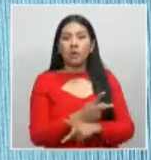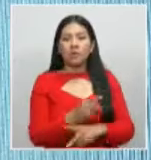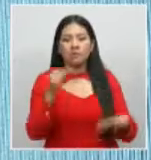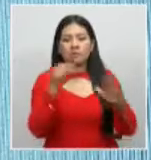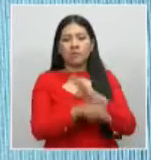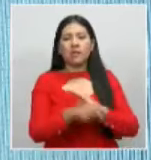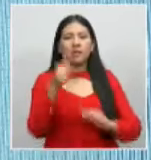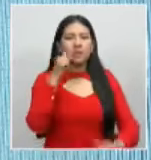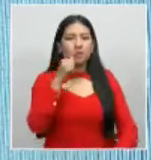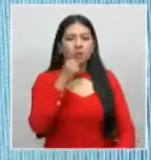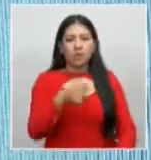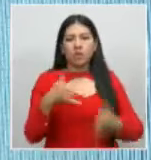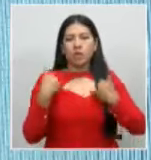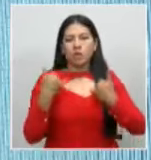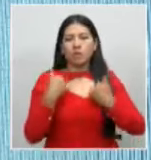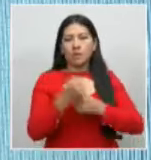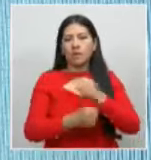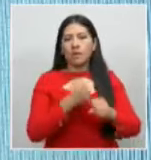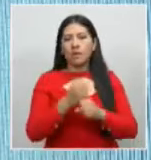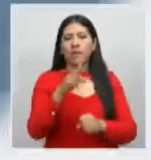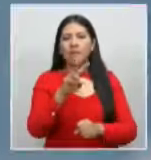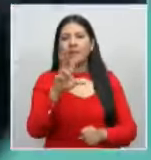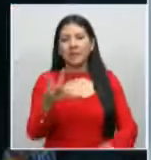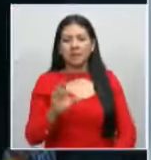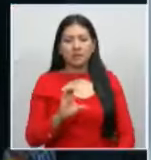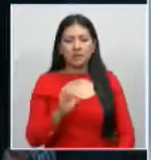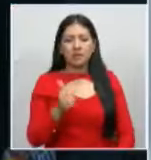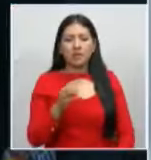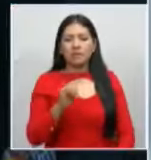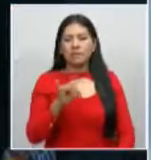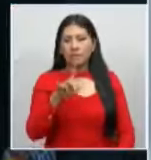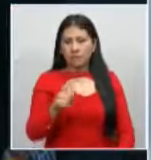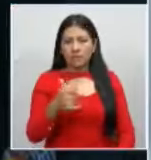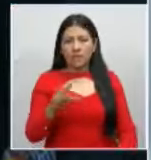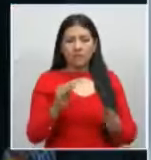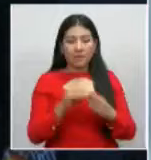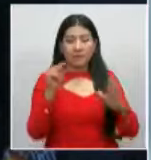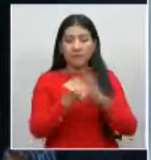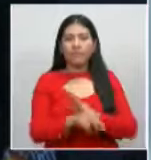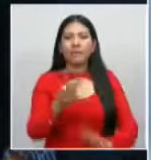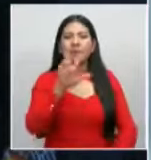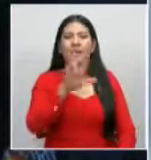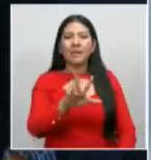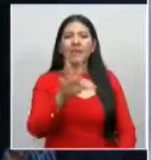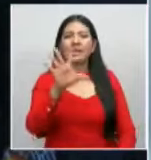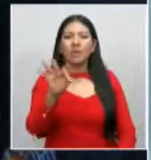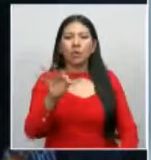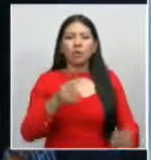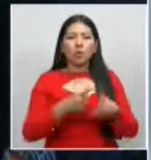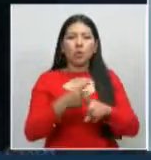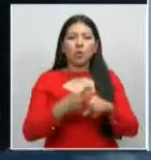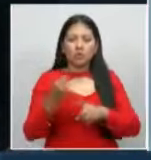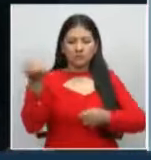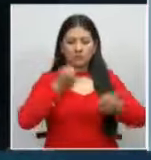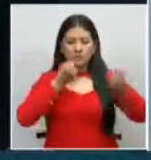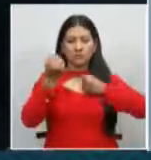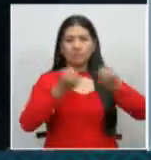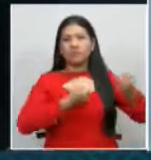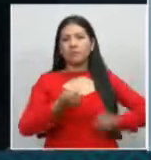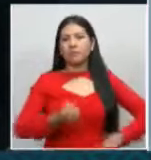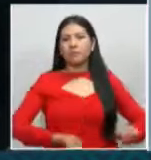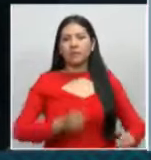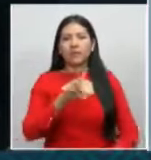Camila, una mujer de 23 años de edad que perdió la vida con al menos 39 puñaladas, de acuerdo a algunos de